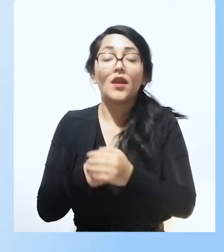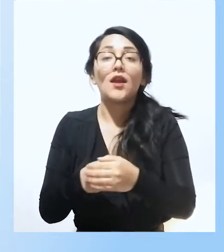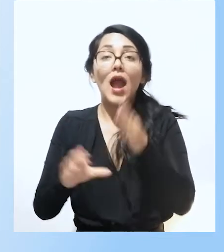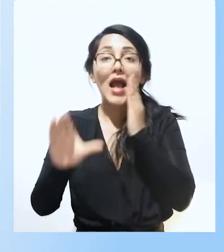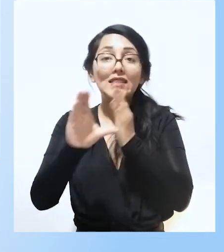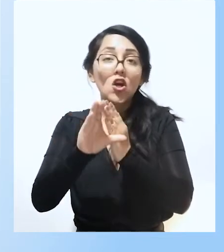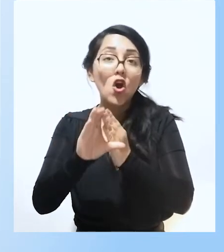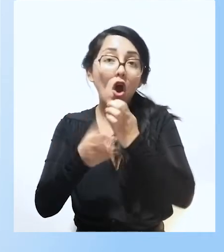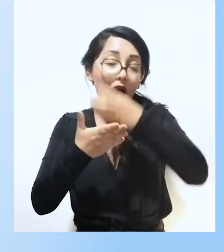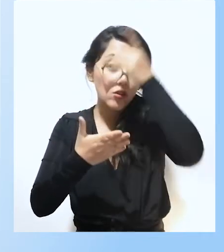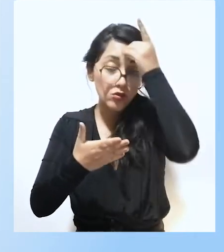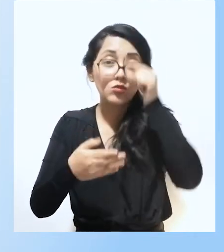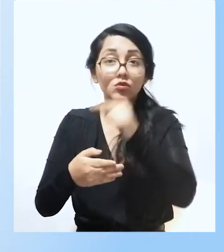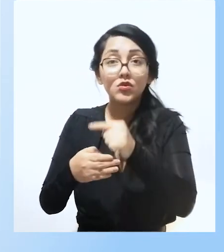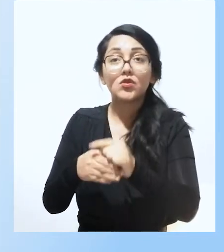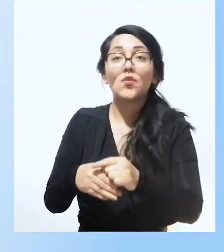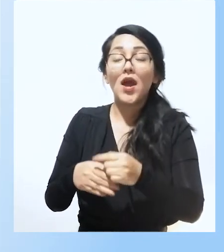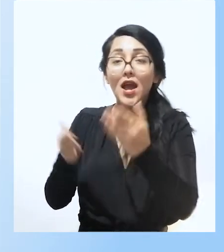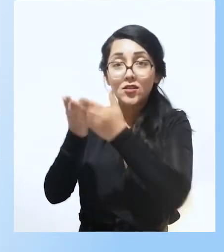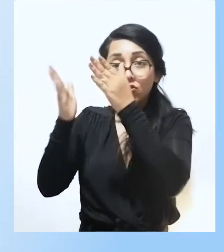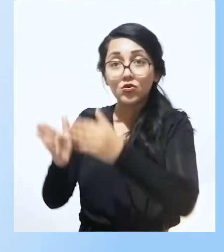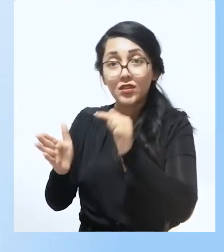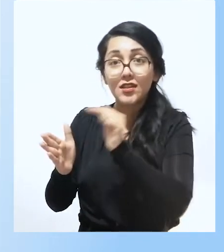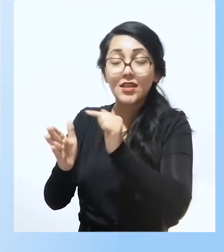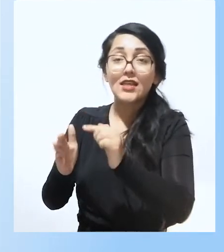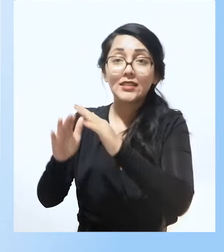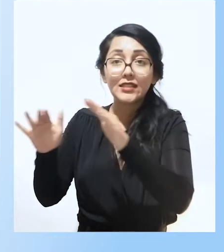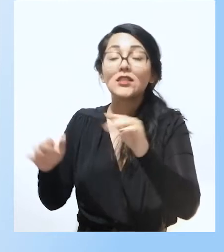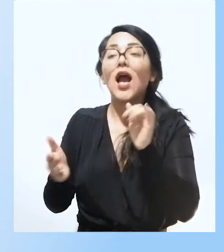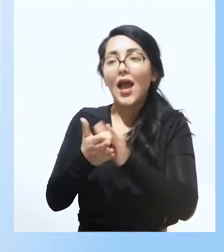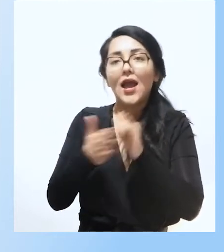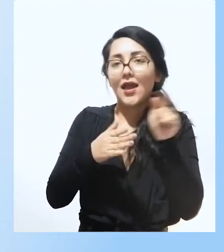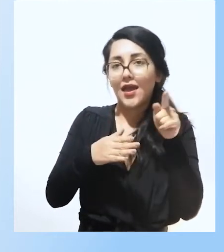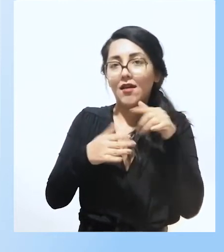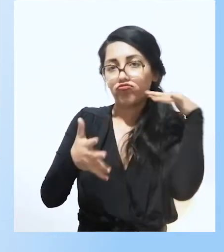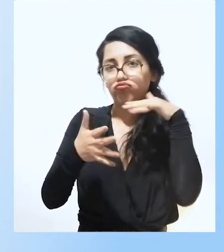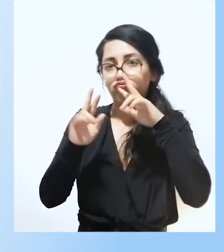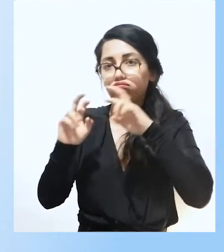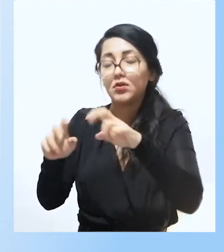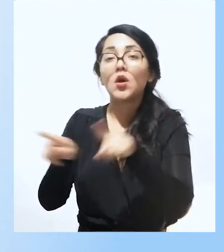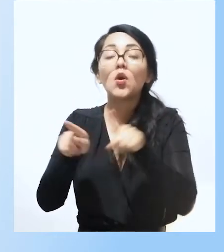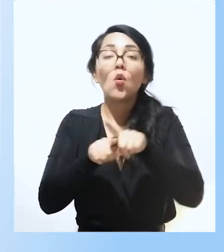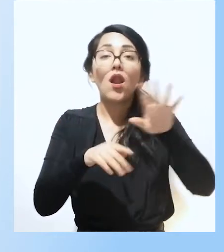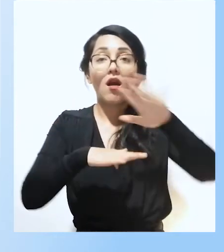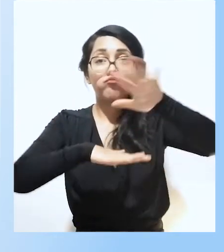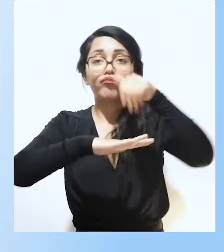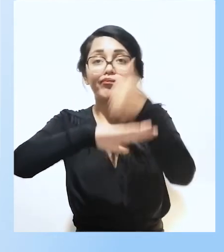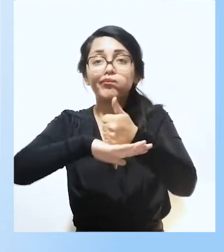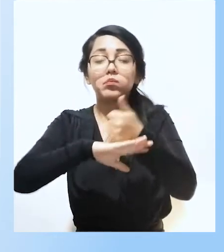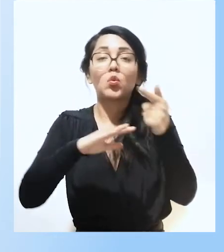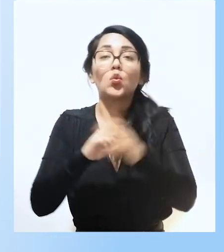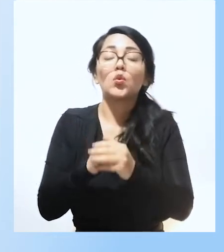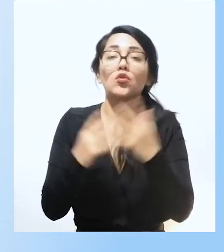para los pacientes pediátricos hospitalizados en la Clínica Universidad de Navarra. Es miembro fundador de la Asociación Europea de